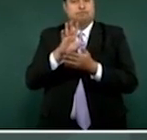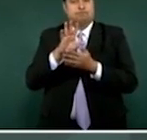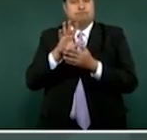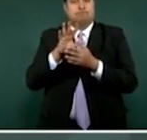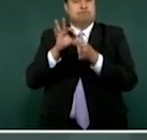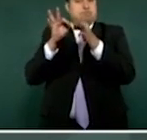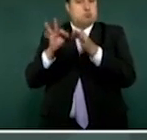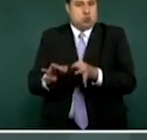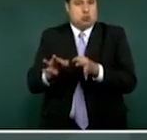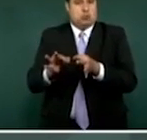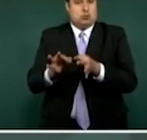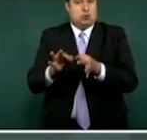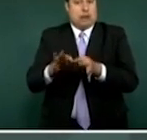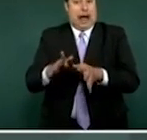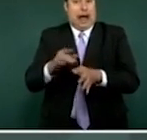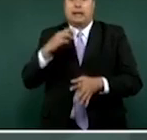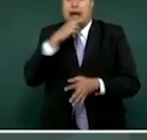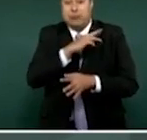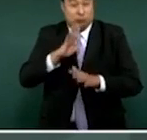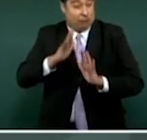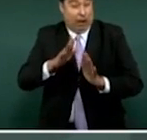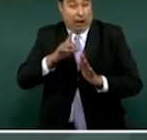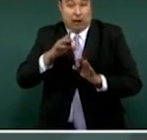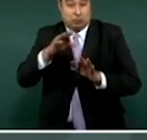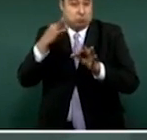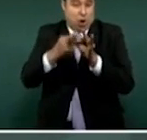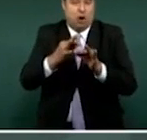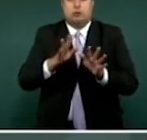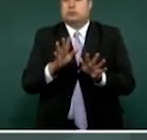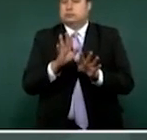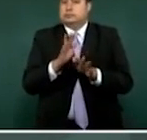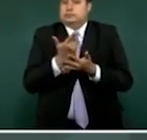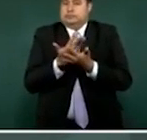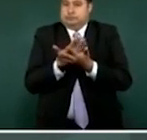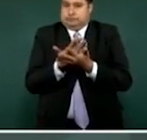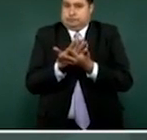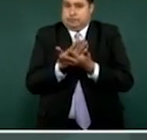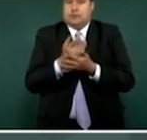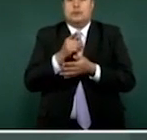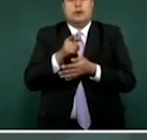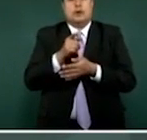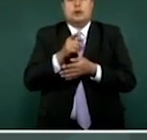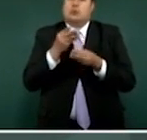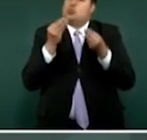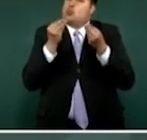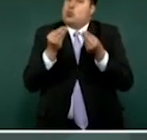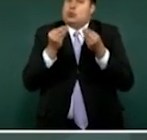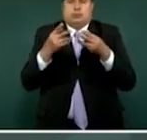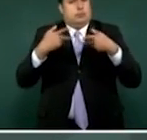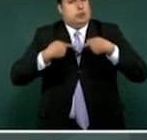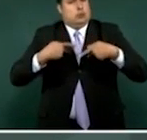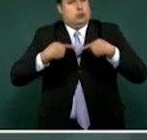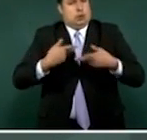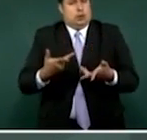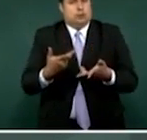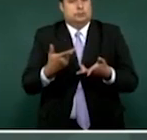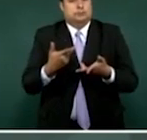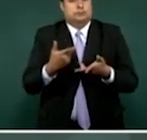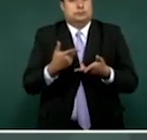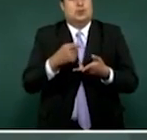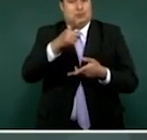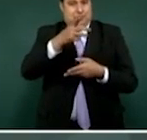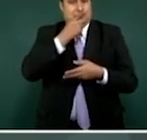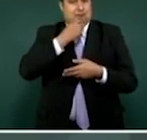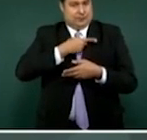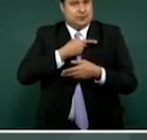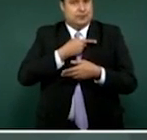podemos hacer de la noche a la mañana porque son muchos. Como usted